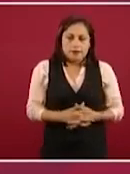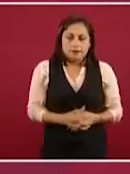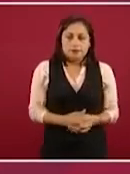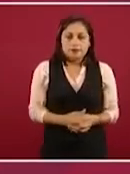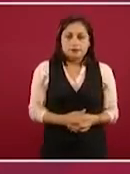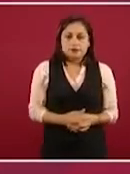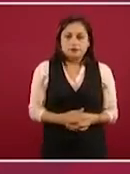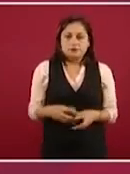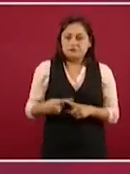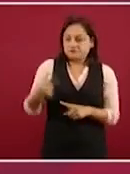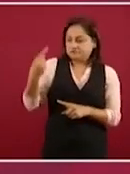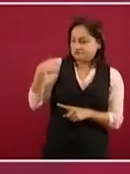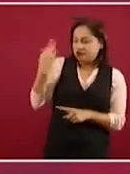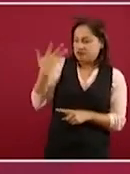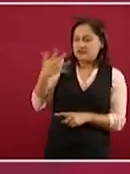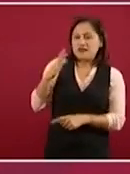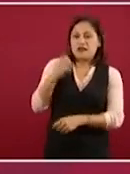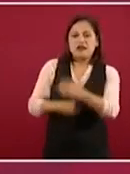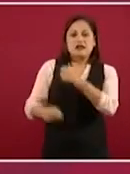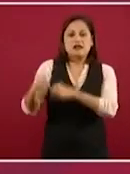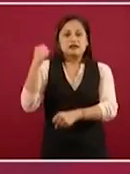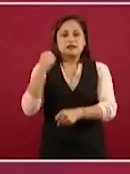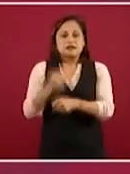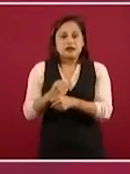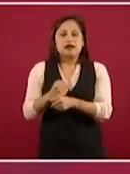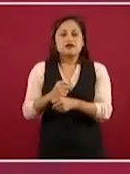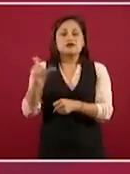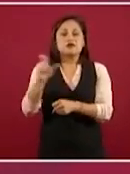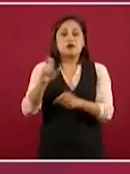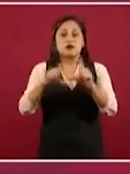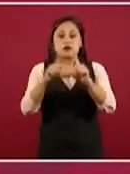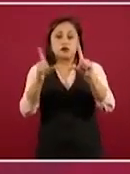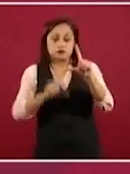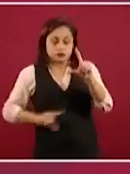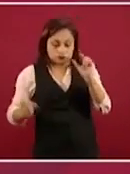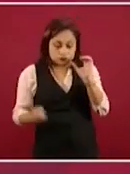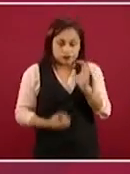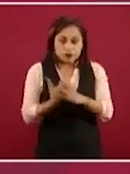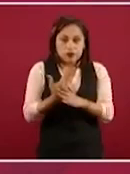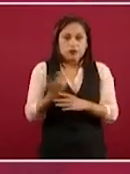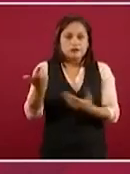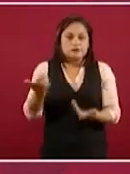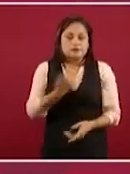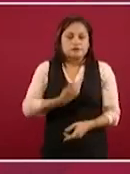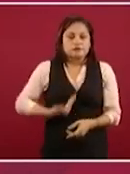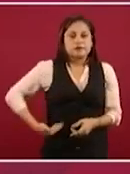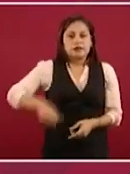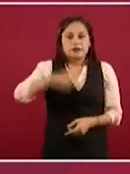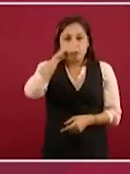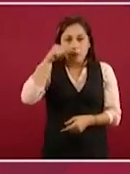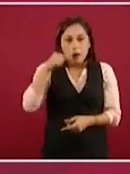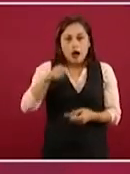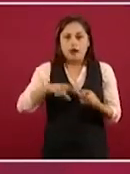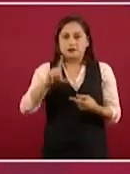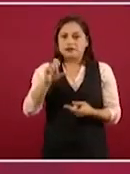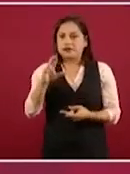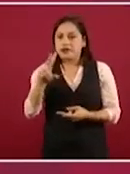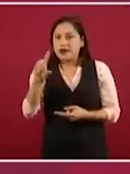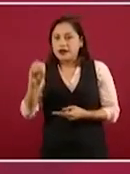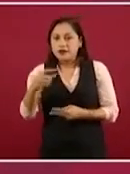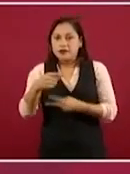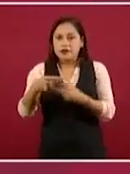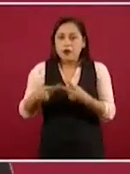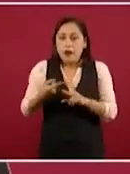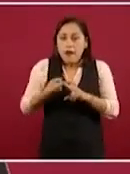En los 10 años de la República restaurada, con Juárez y con Lerdo, todo lo